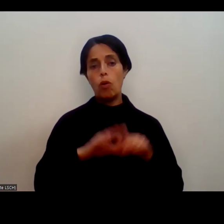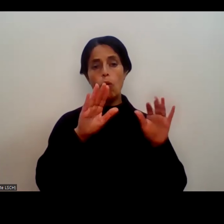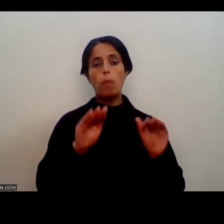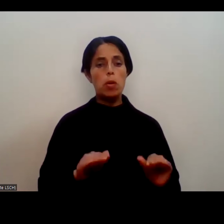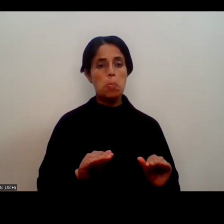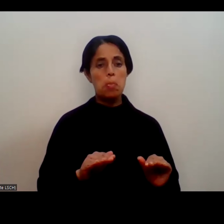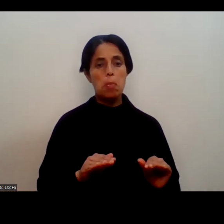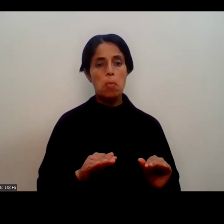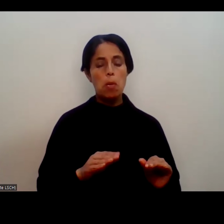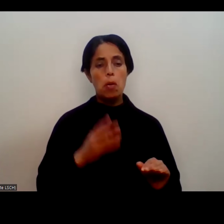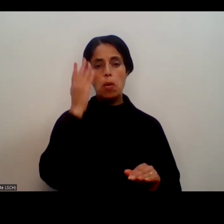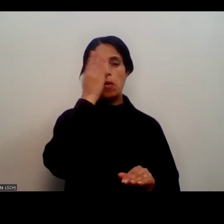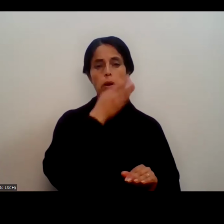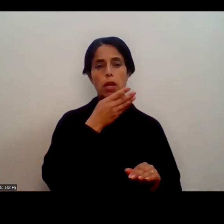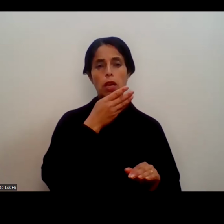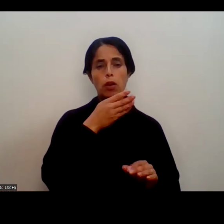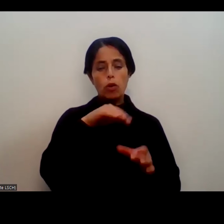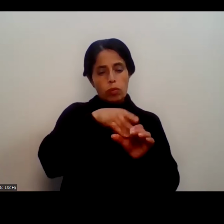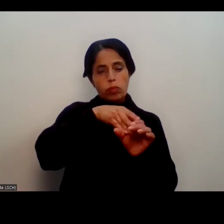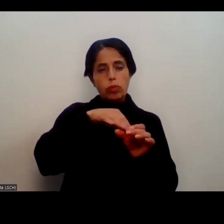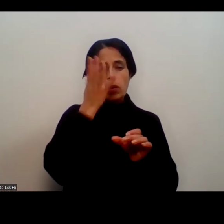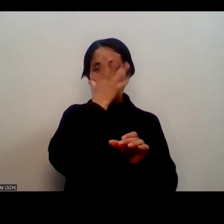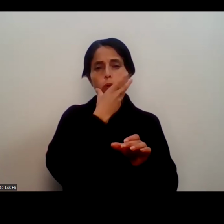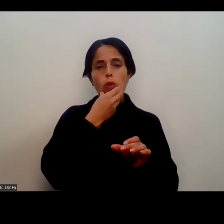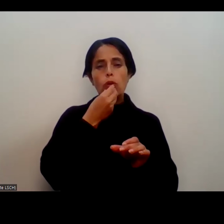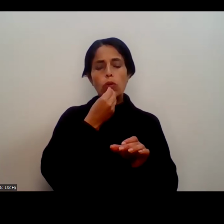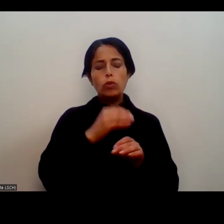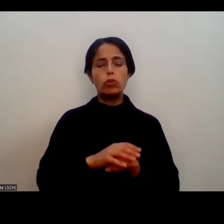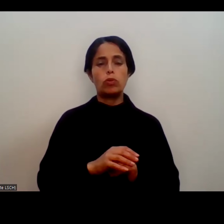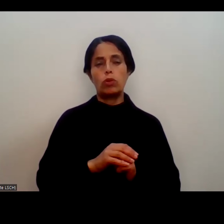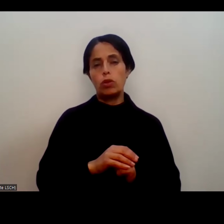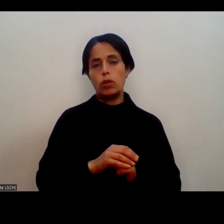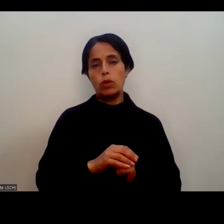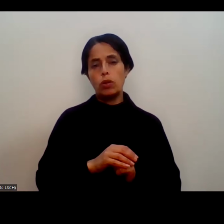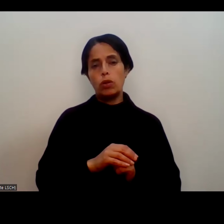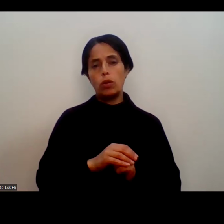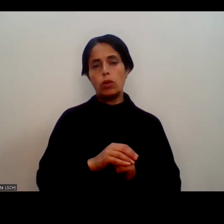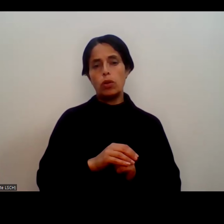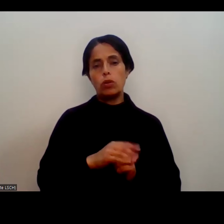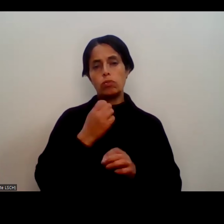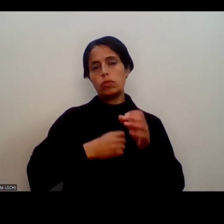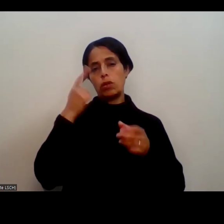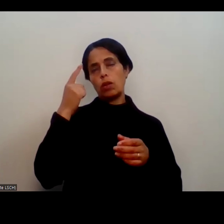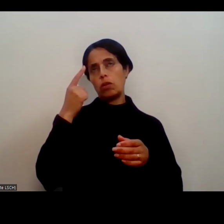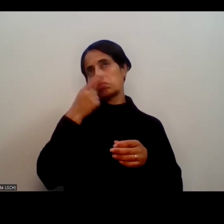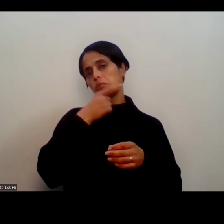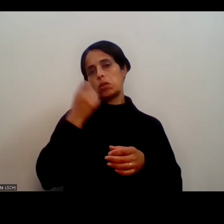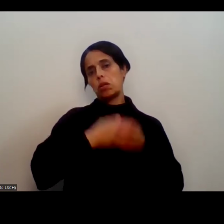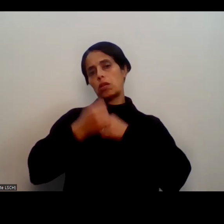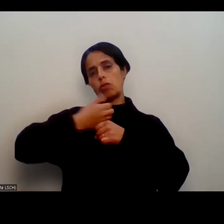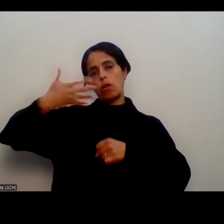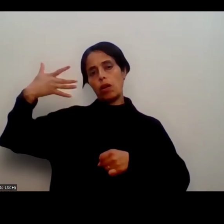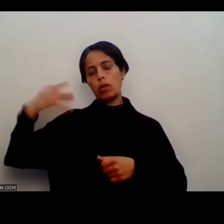tipo negro pulido tan bello que tenían hacía un siglo atrás, ¿no? Es